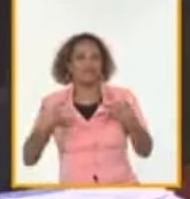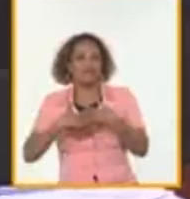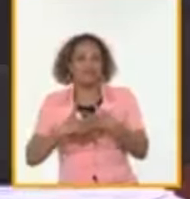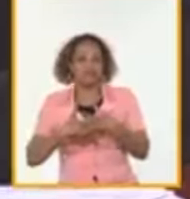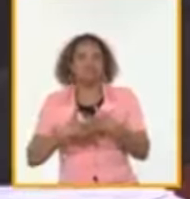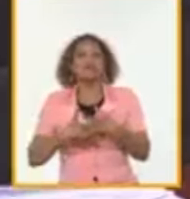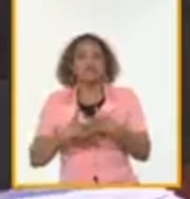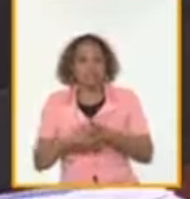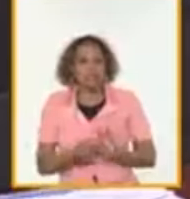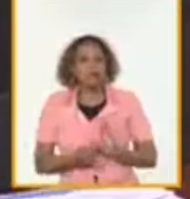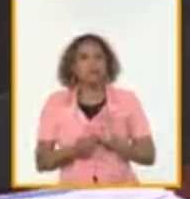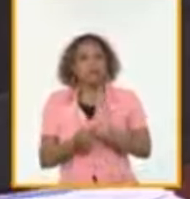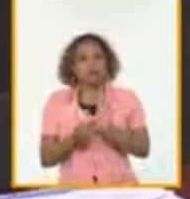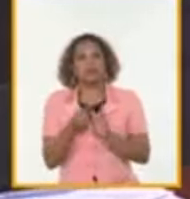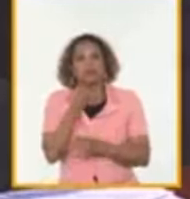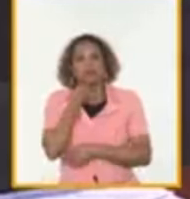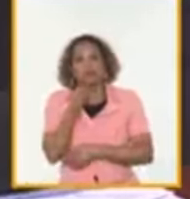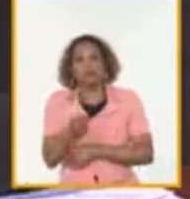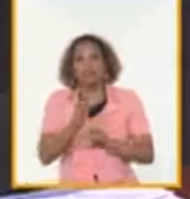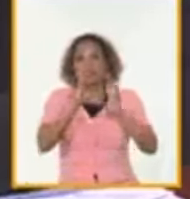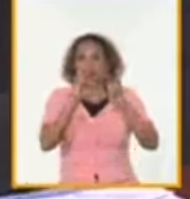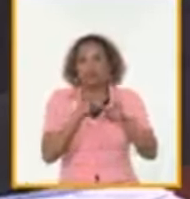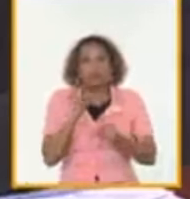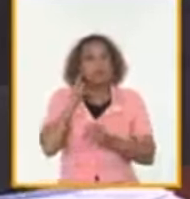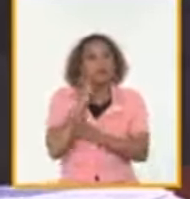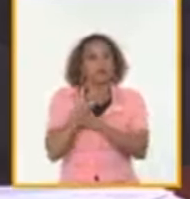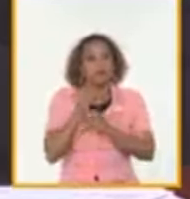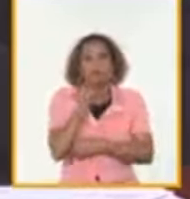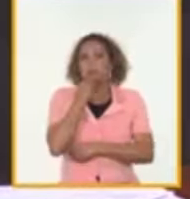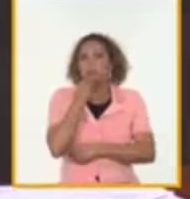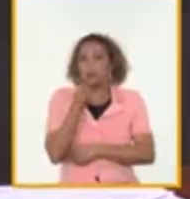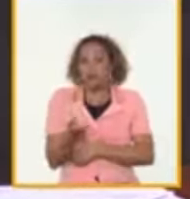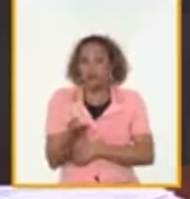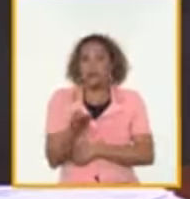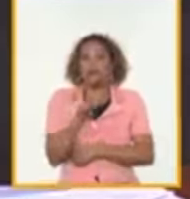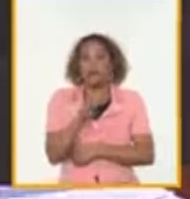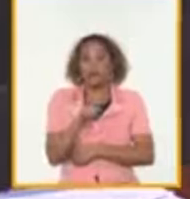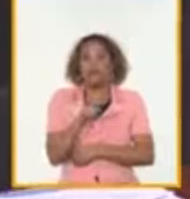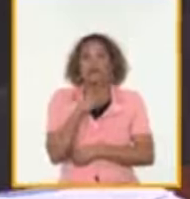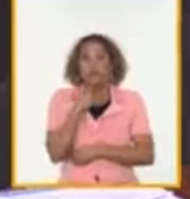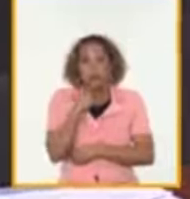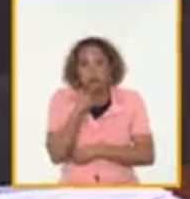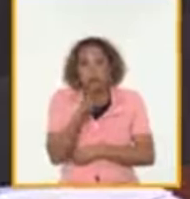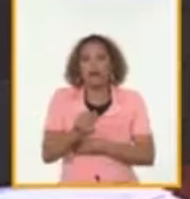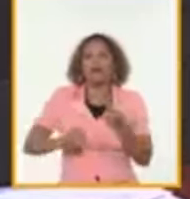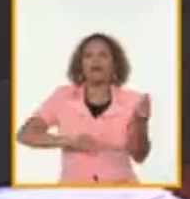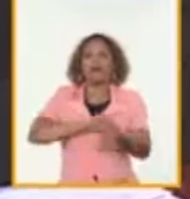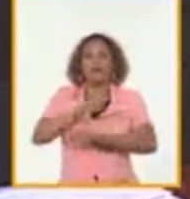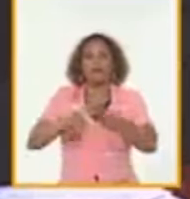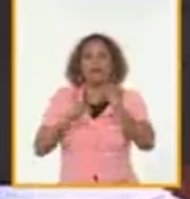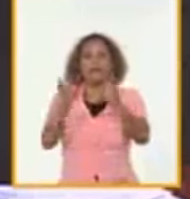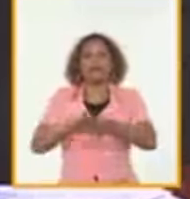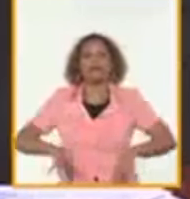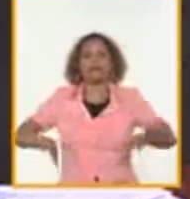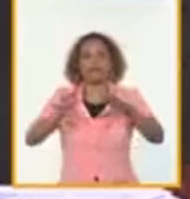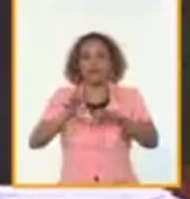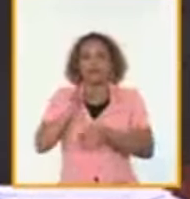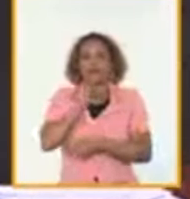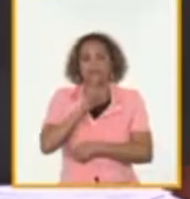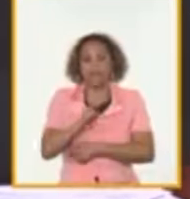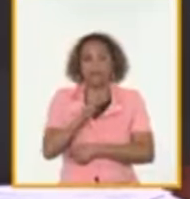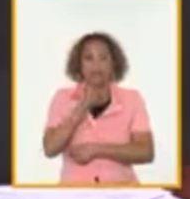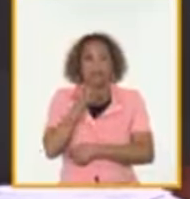posibilidades sí se ha demostrado que hay resultados científicos que tienen la capacidad de transformar aún en medio de esta de estas circunstancias Cómo se